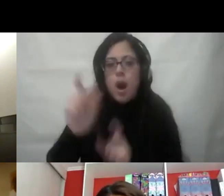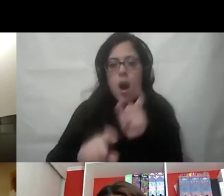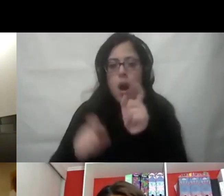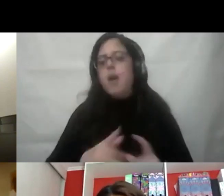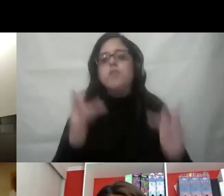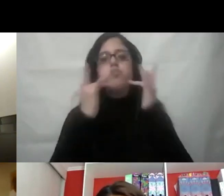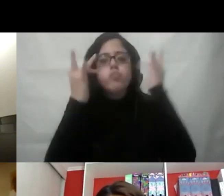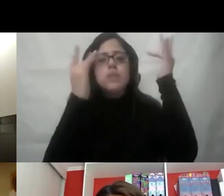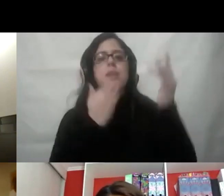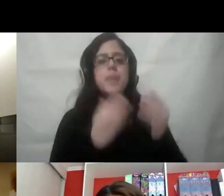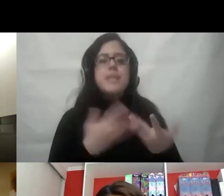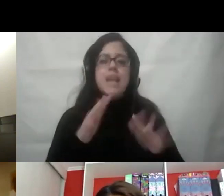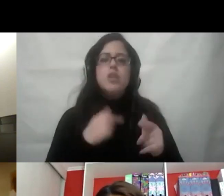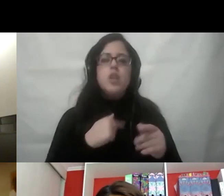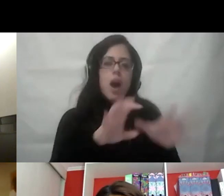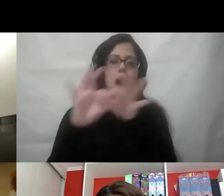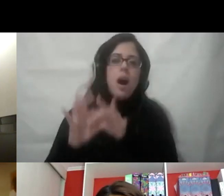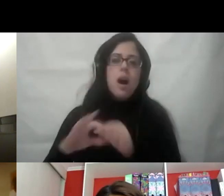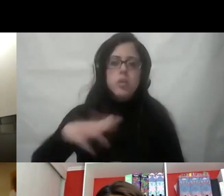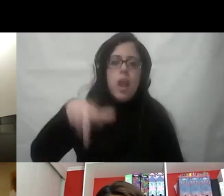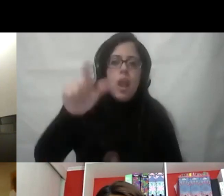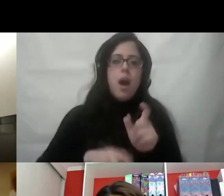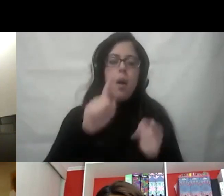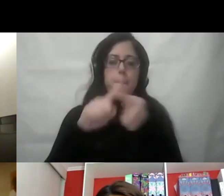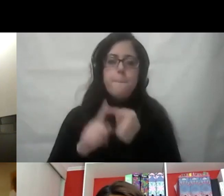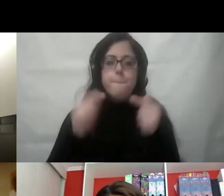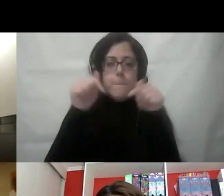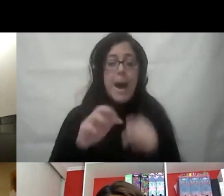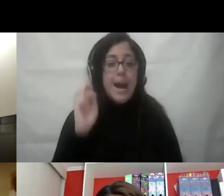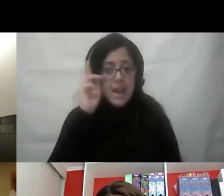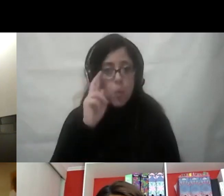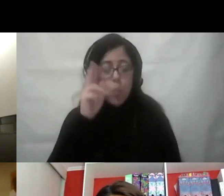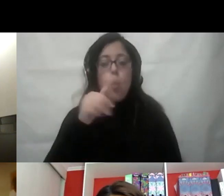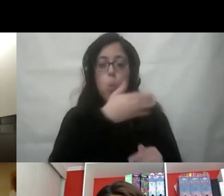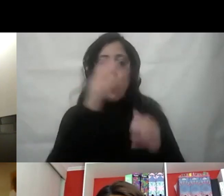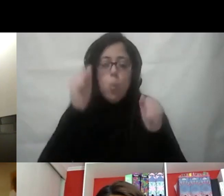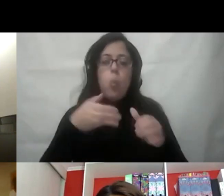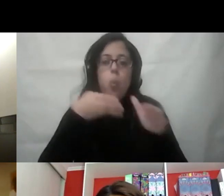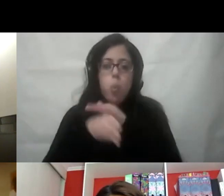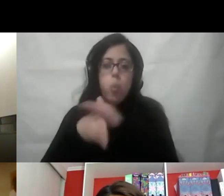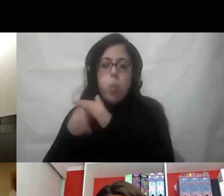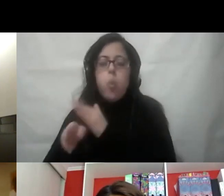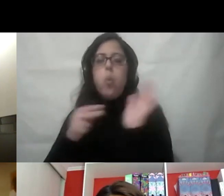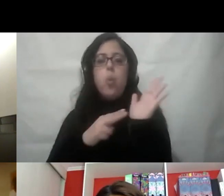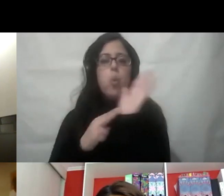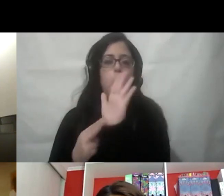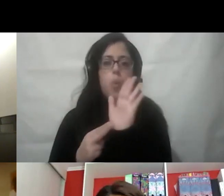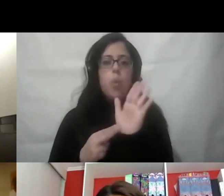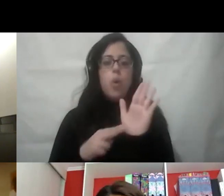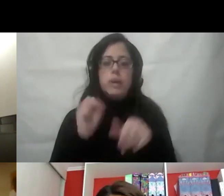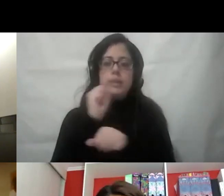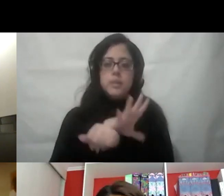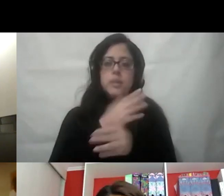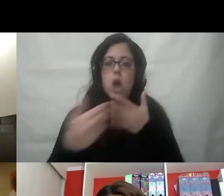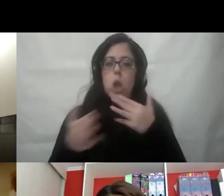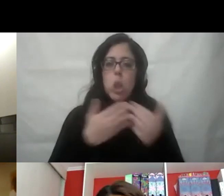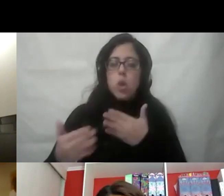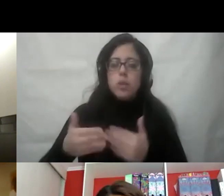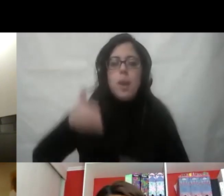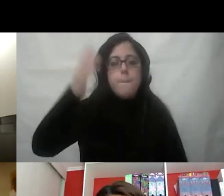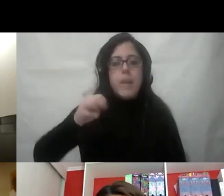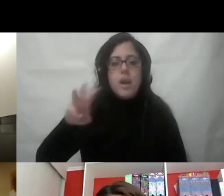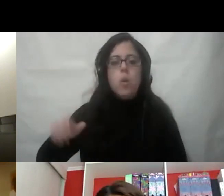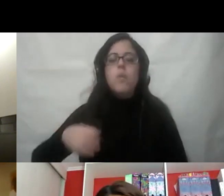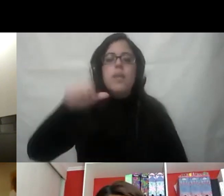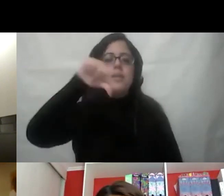quiero agradecer a todos y todas por haber participado hoy. Les recuerdo que podrán acceder a la presentación en nuestro sitio web del Centro de Justicia